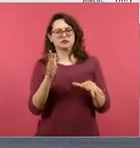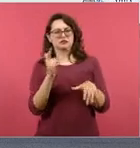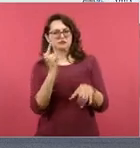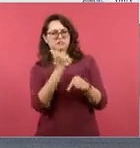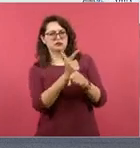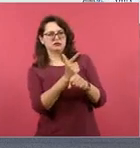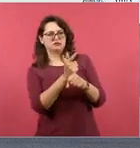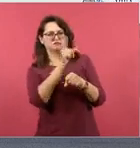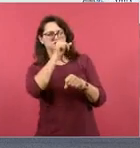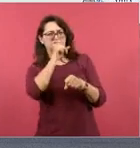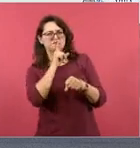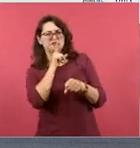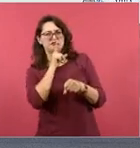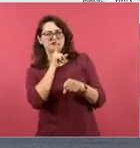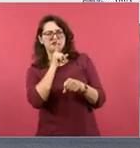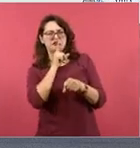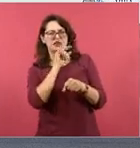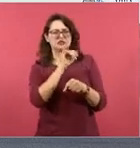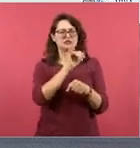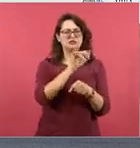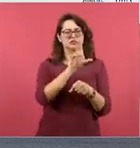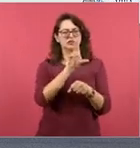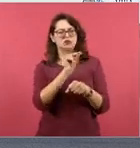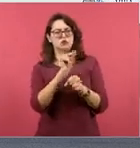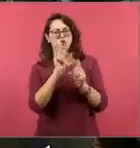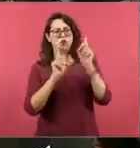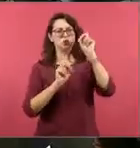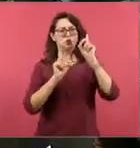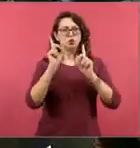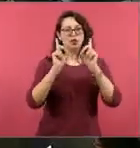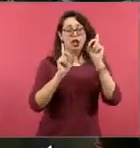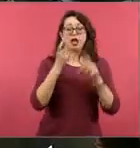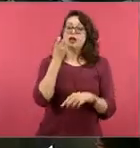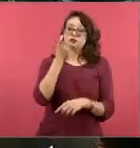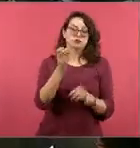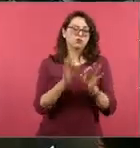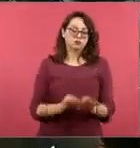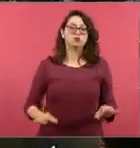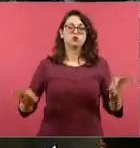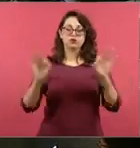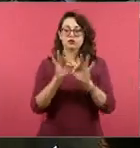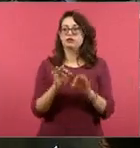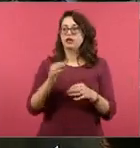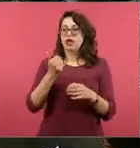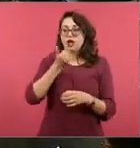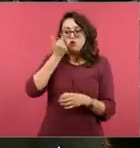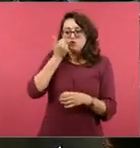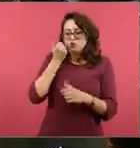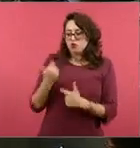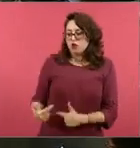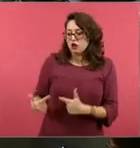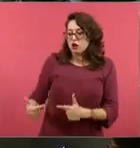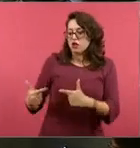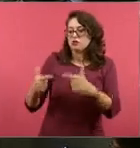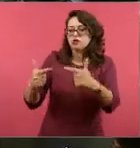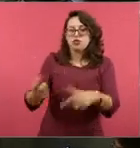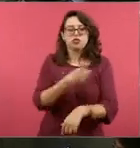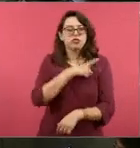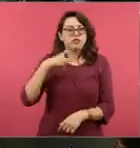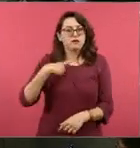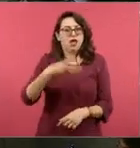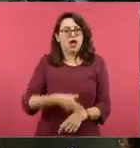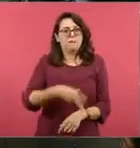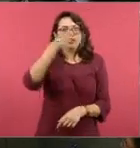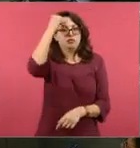combate a esa infodemia. La siguiente, por favor. Ahora bien, para el